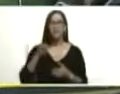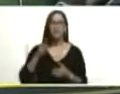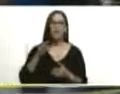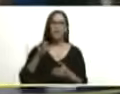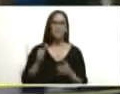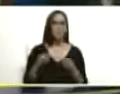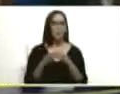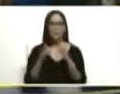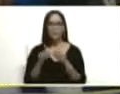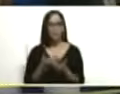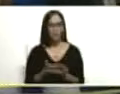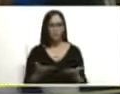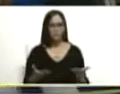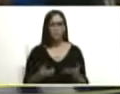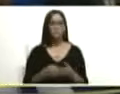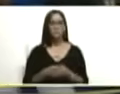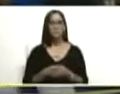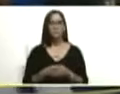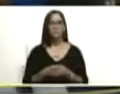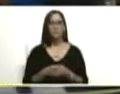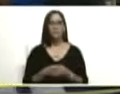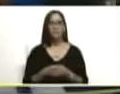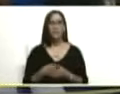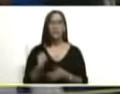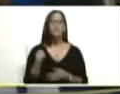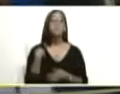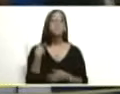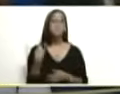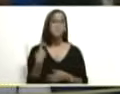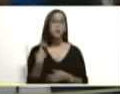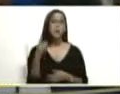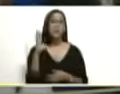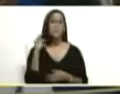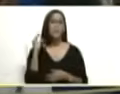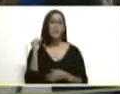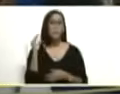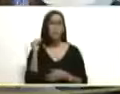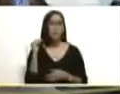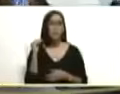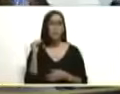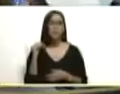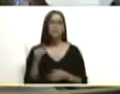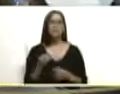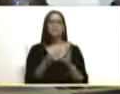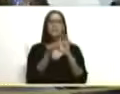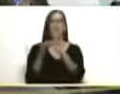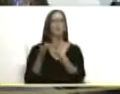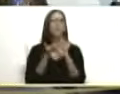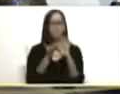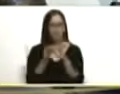compañeras, compañeros. El primero que me habló de unificar